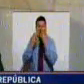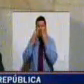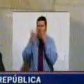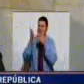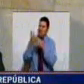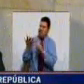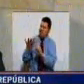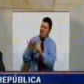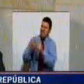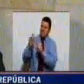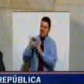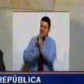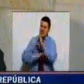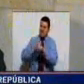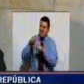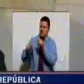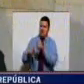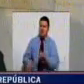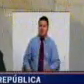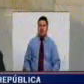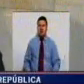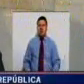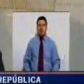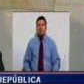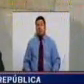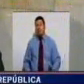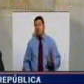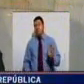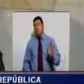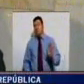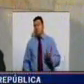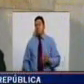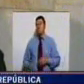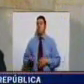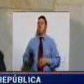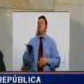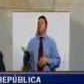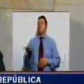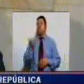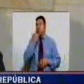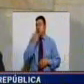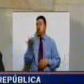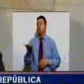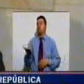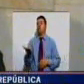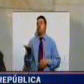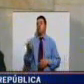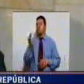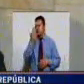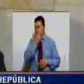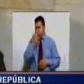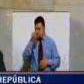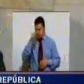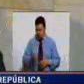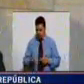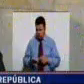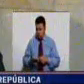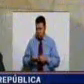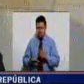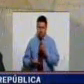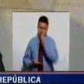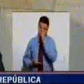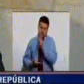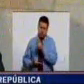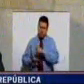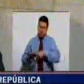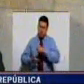graves acusaciones internacionales, y que, comillas, le reclamó, comillas, el incumplimiento intolerable